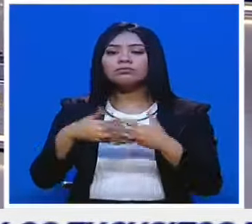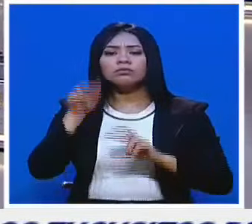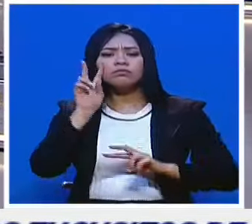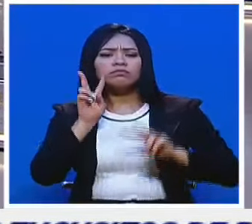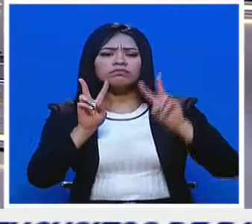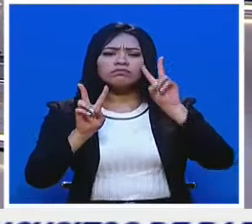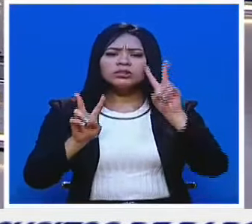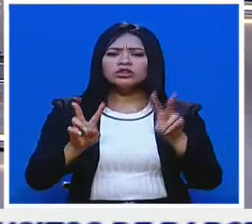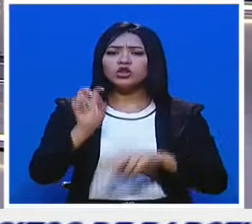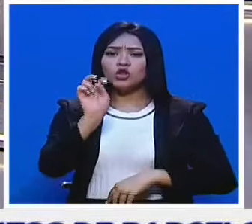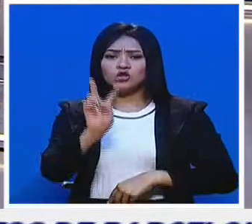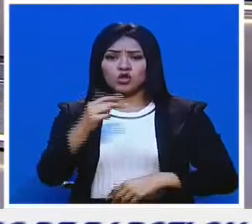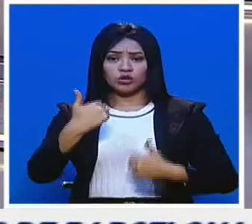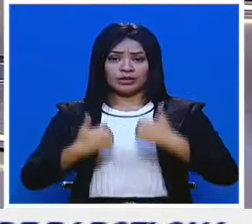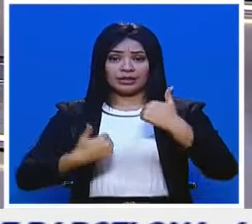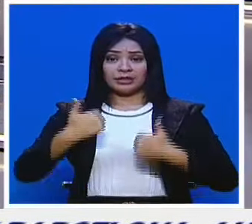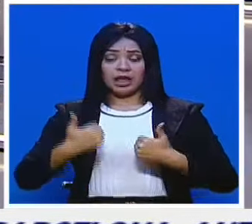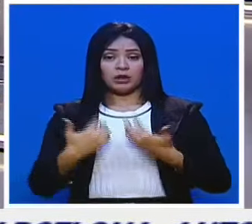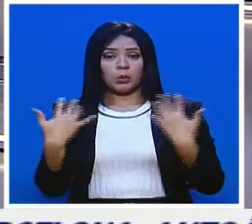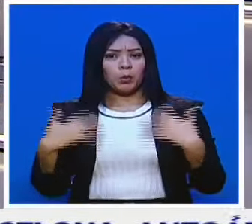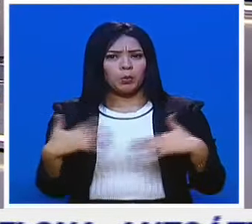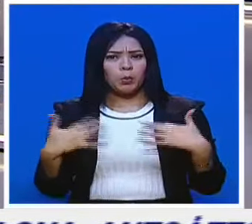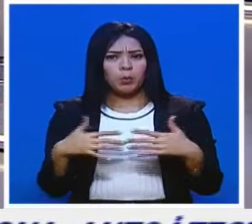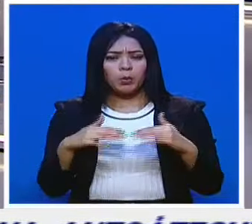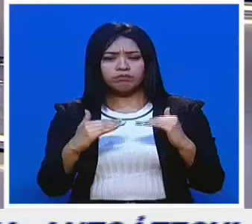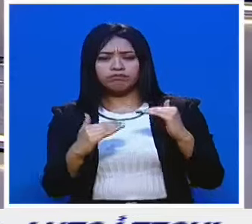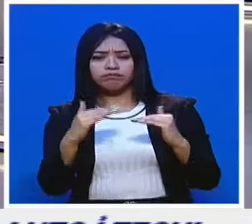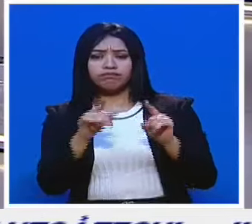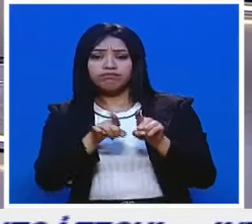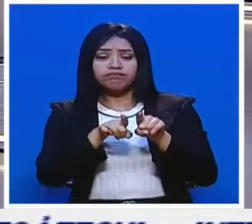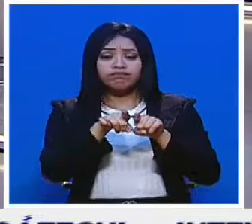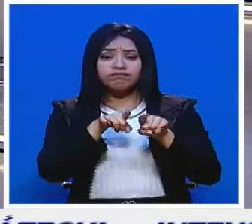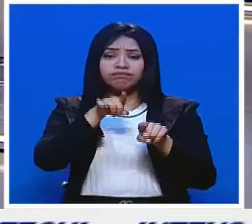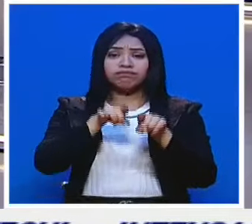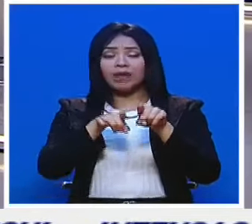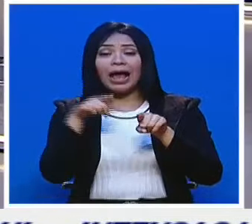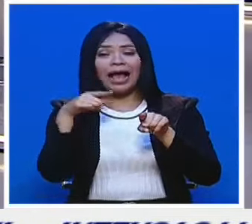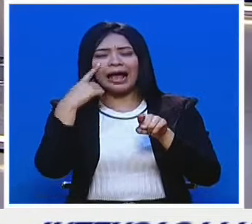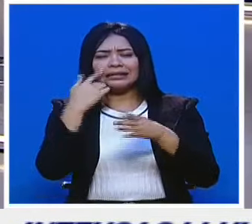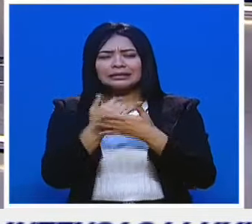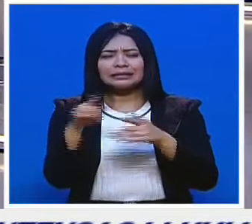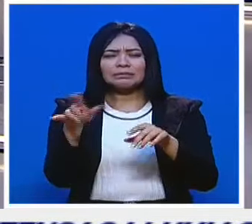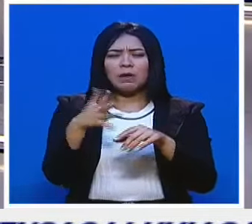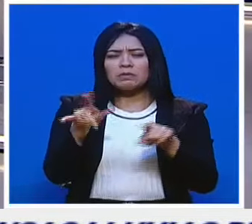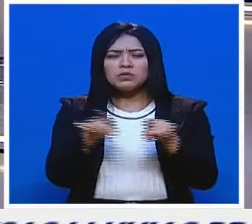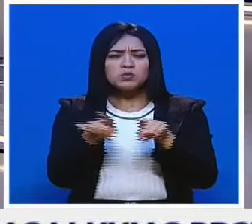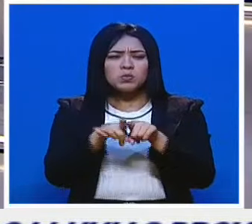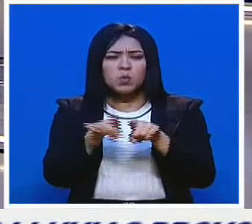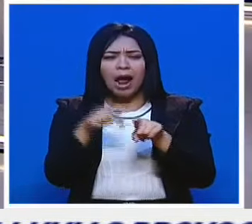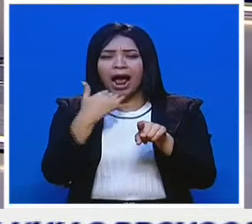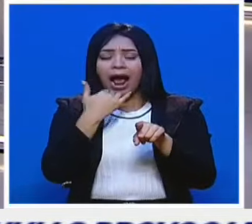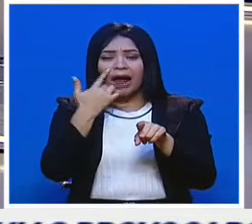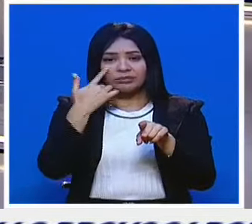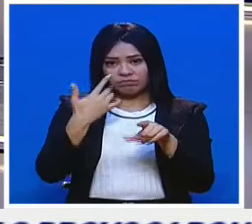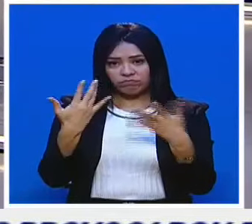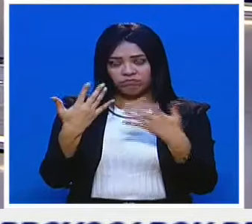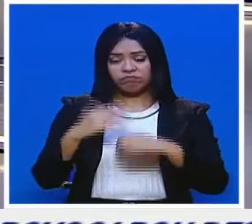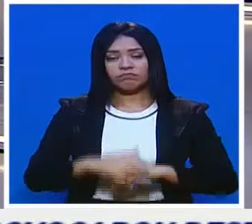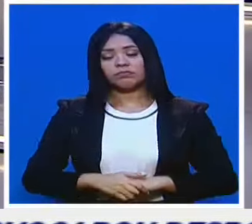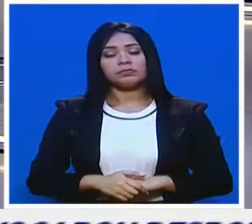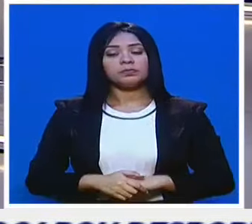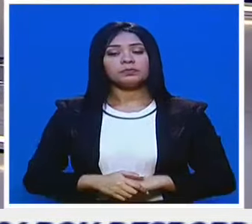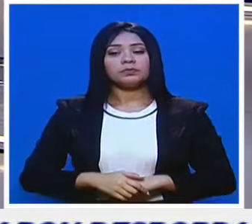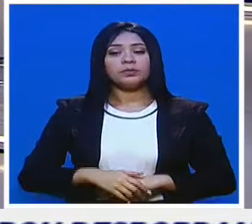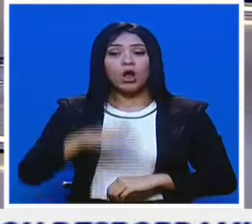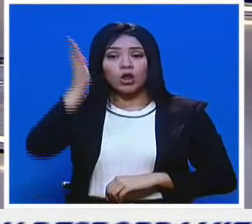candidatos prácticamente persiguiéndose literalmente uno a otro en los estados claves o bisagras. Y